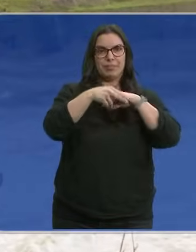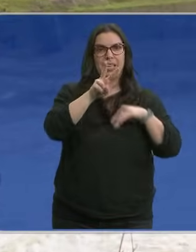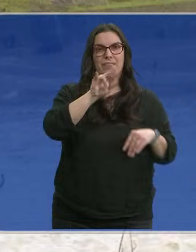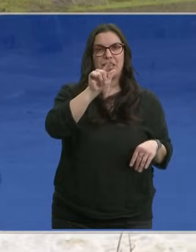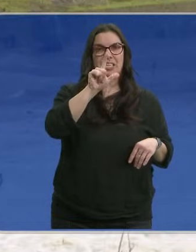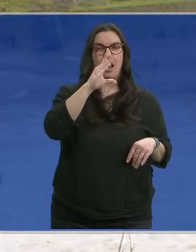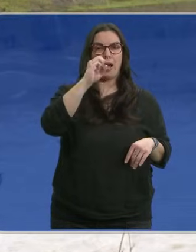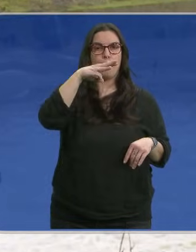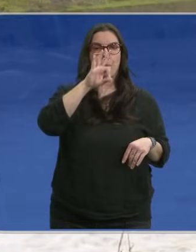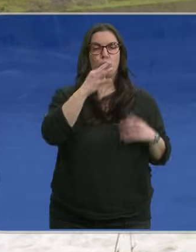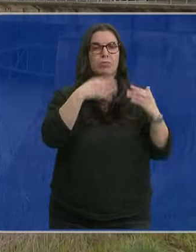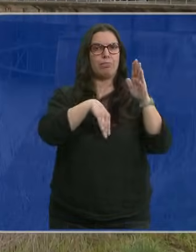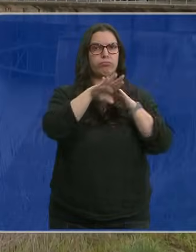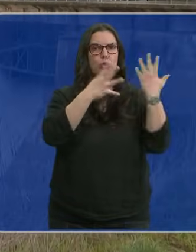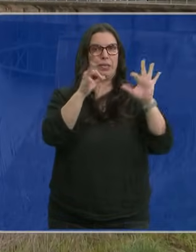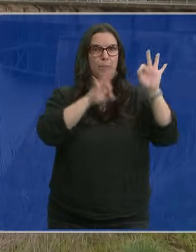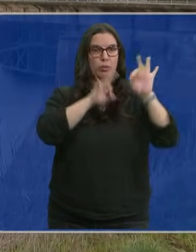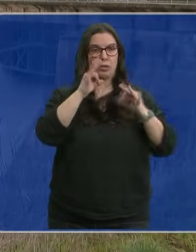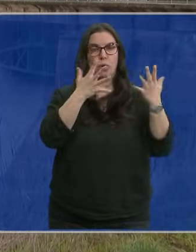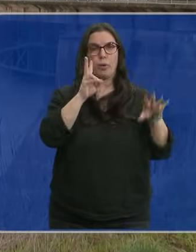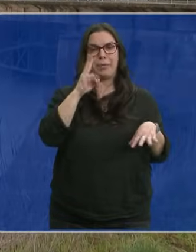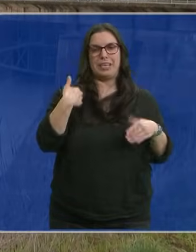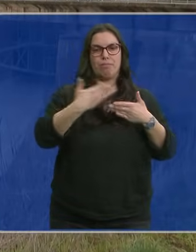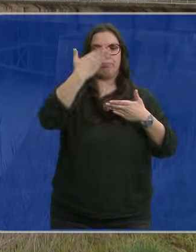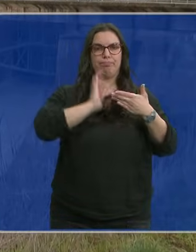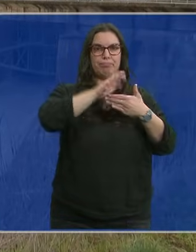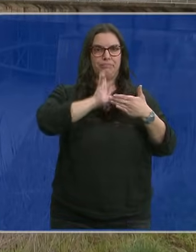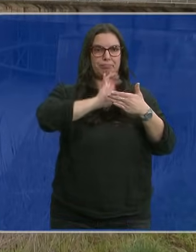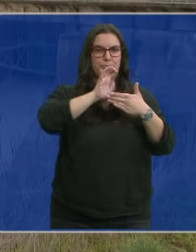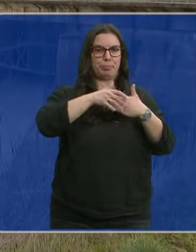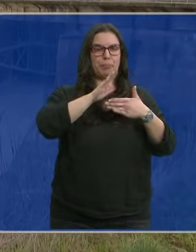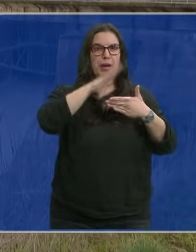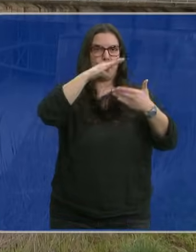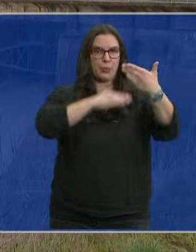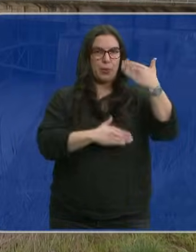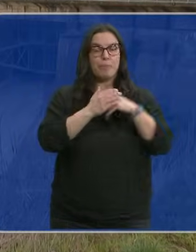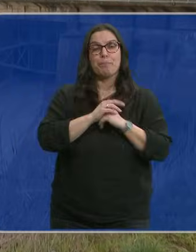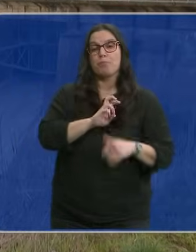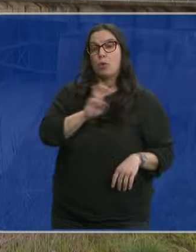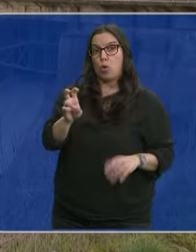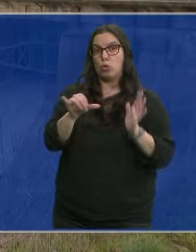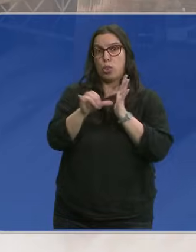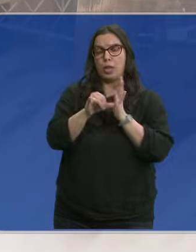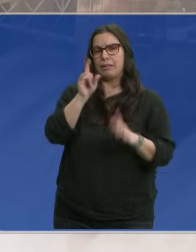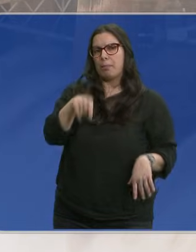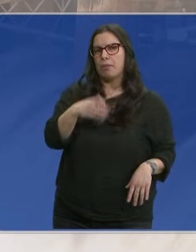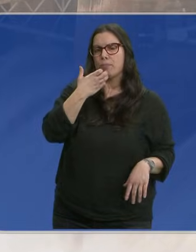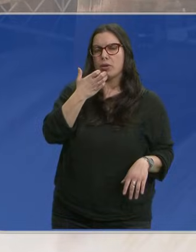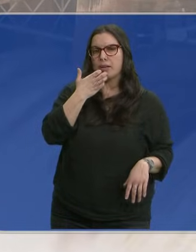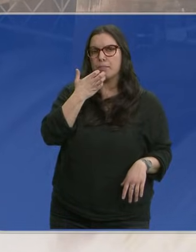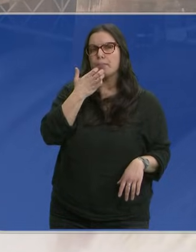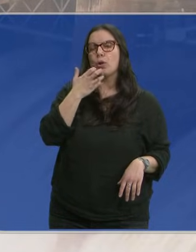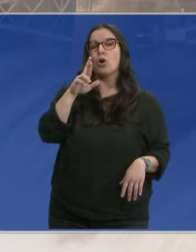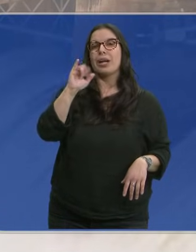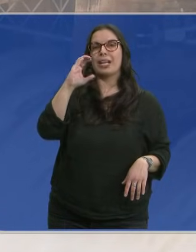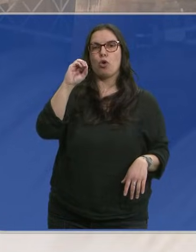Villalcampo, al 90% de su capacidad, aunque como se puede ver ya se está desembalsando para aliviar agua. Otros muy cercanos de aquí, como puede ser el embalse